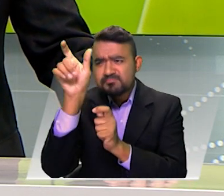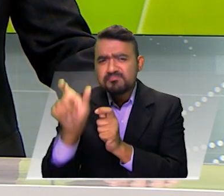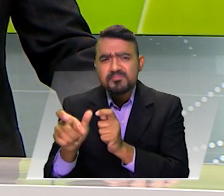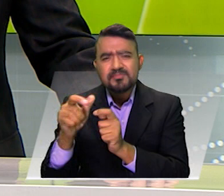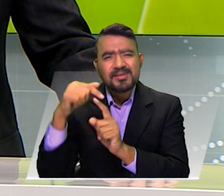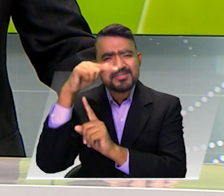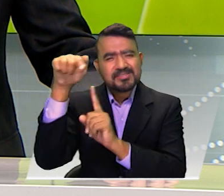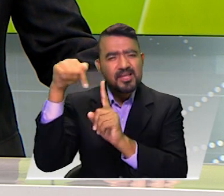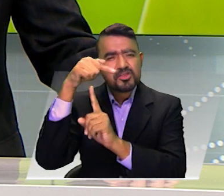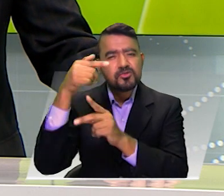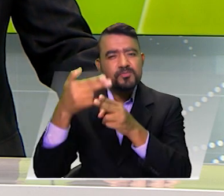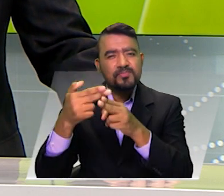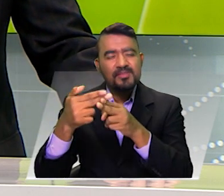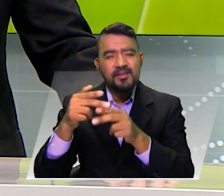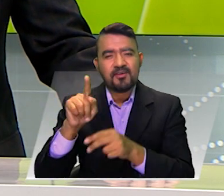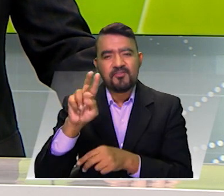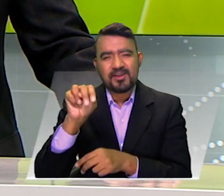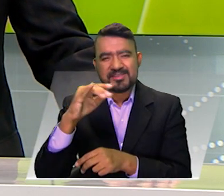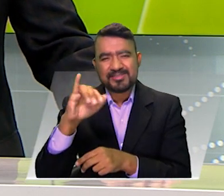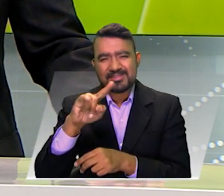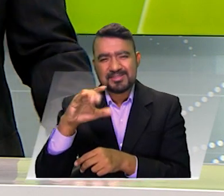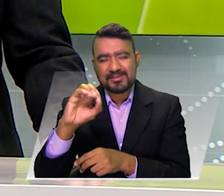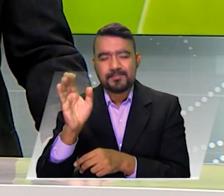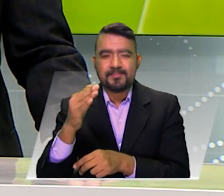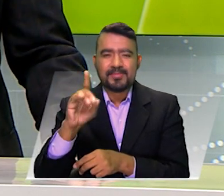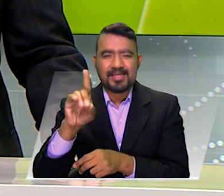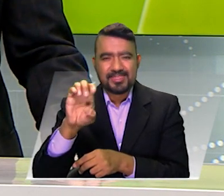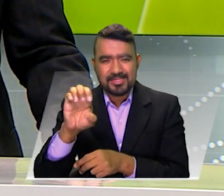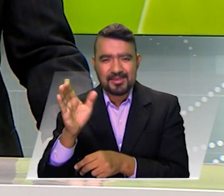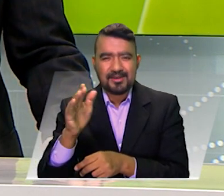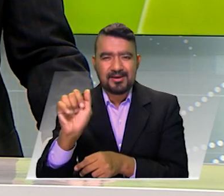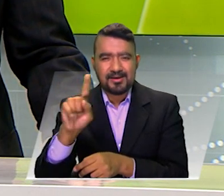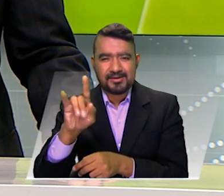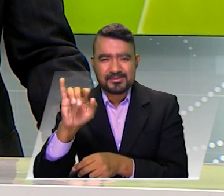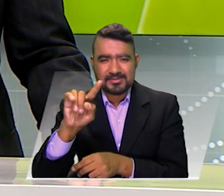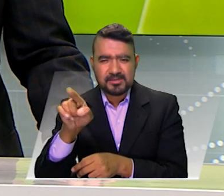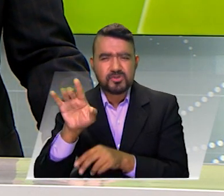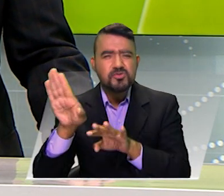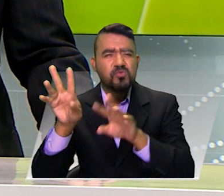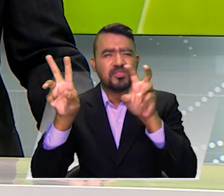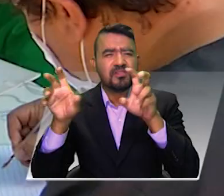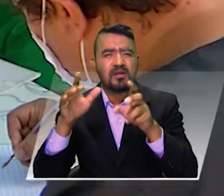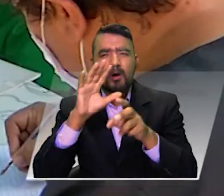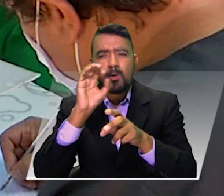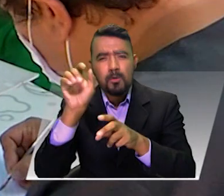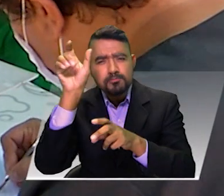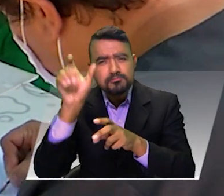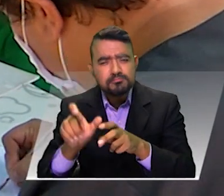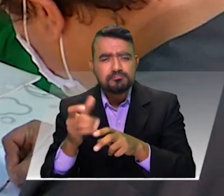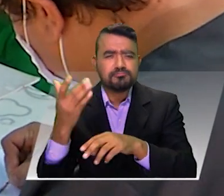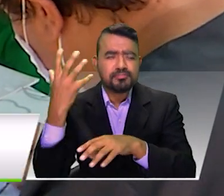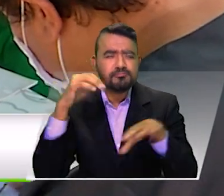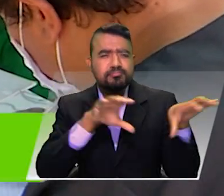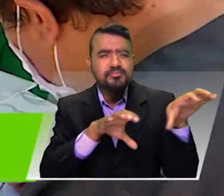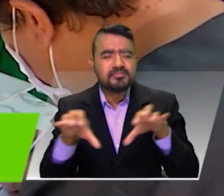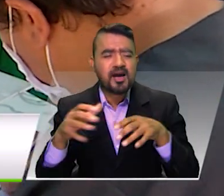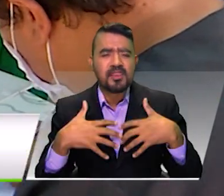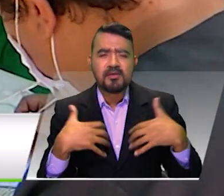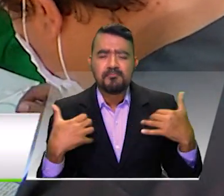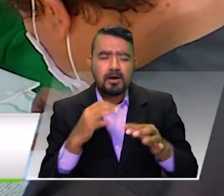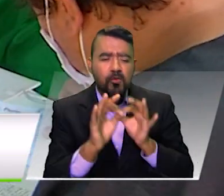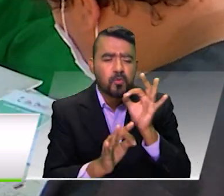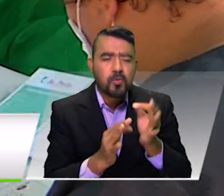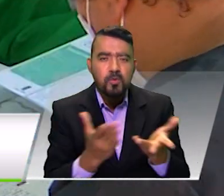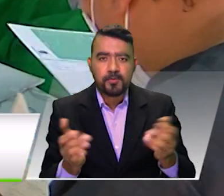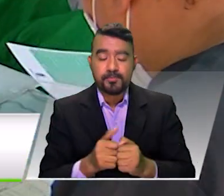de Antioquia sobre este tema inicia este lunes una semana completa de actividades. Desde este lunes y hasta el